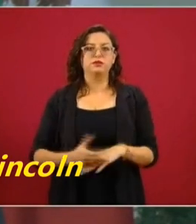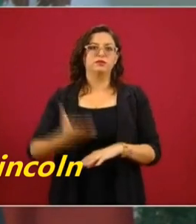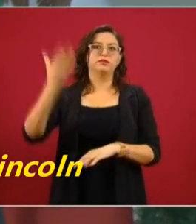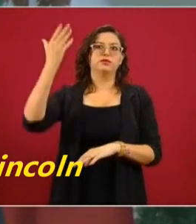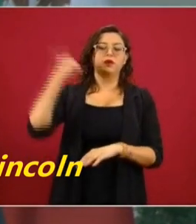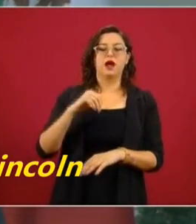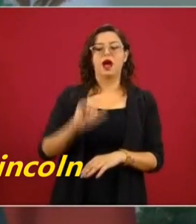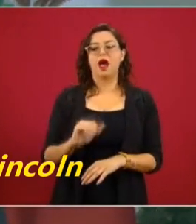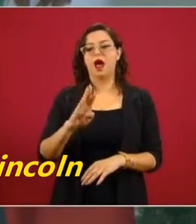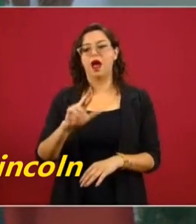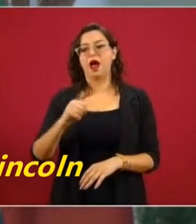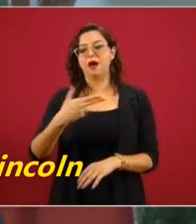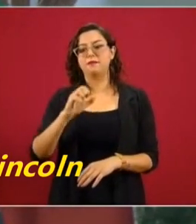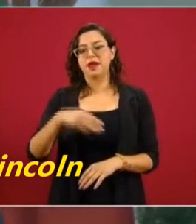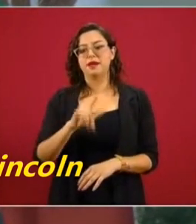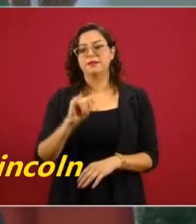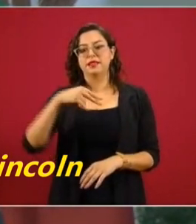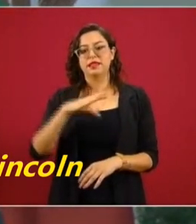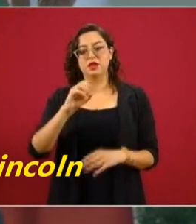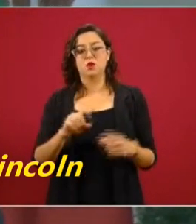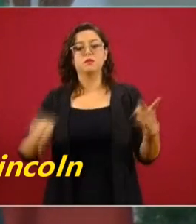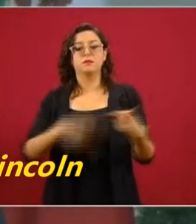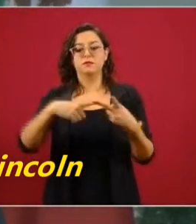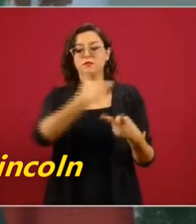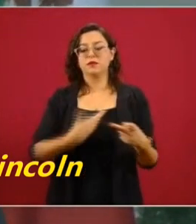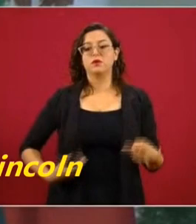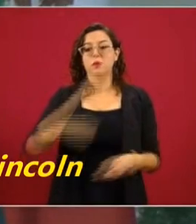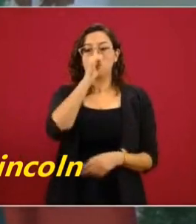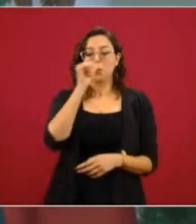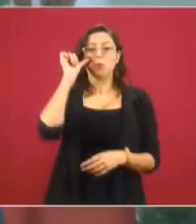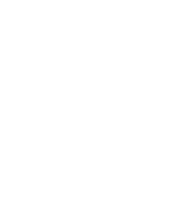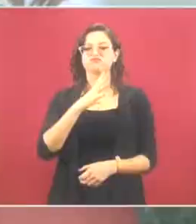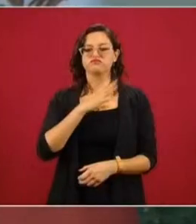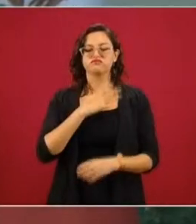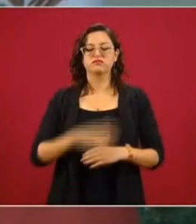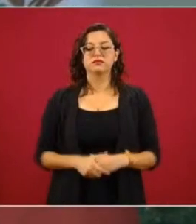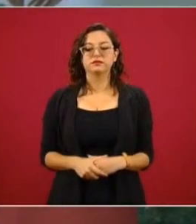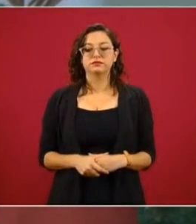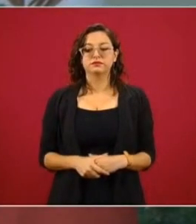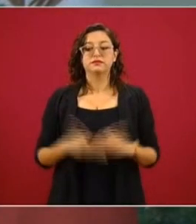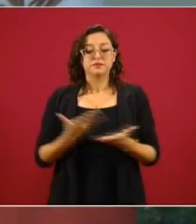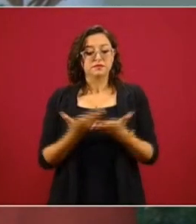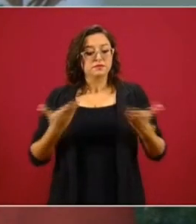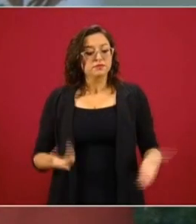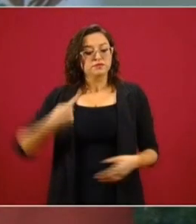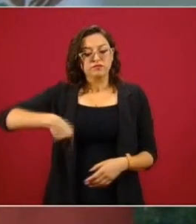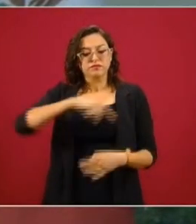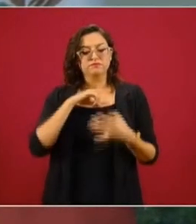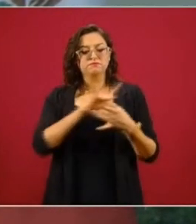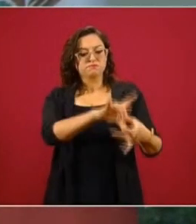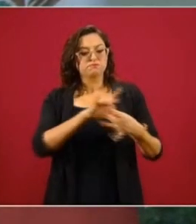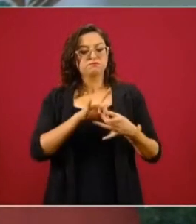presidencia de Abraham Lincoln y la presidencia de Benito Juárez. Estamos edificando